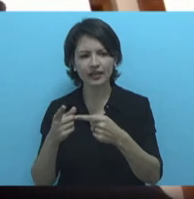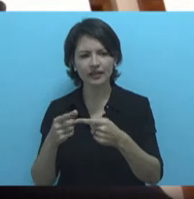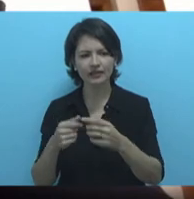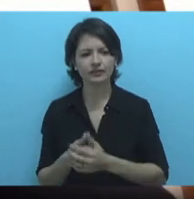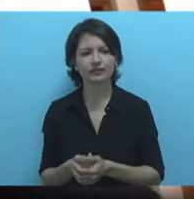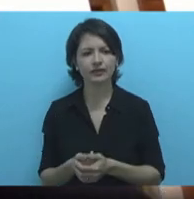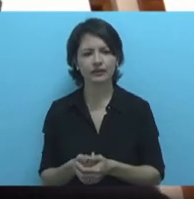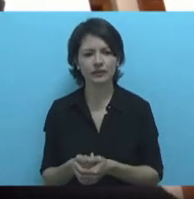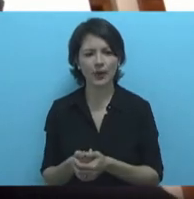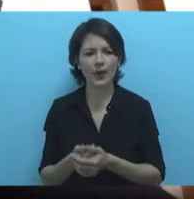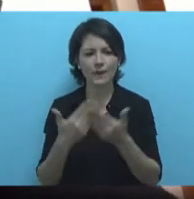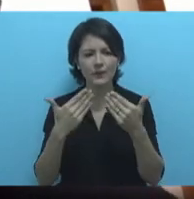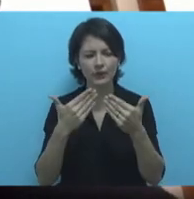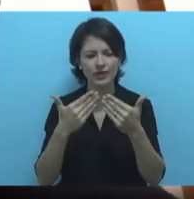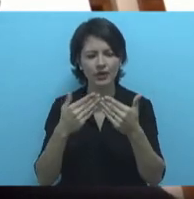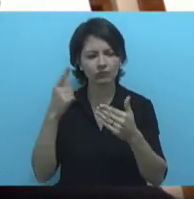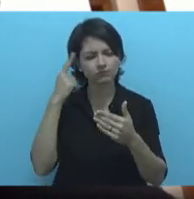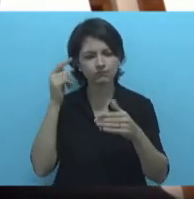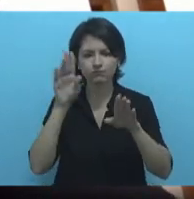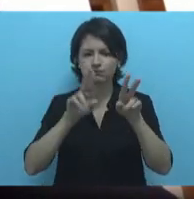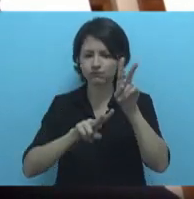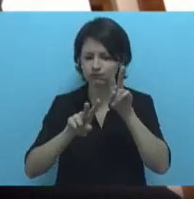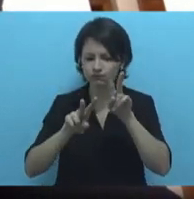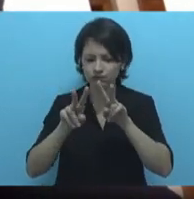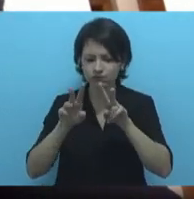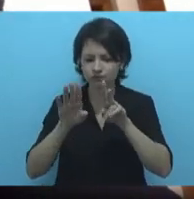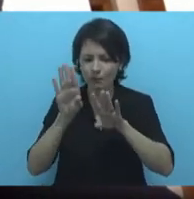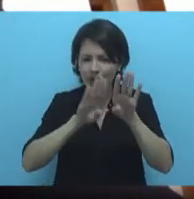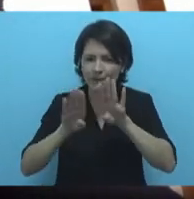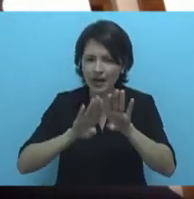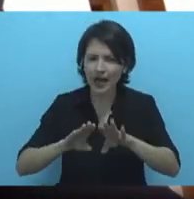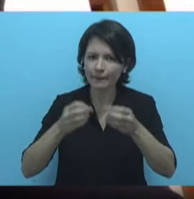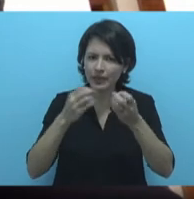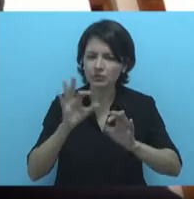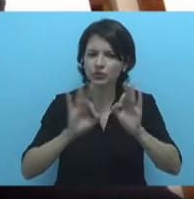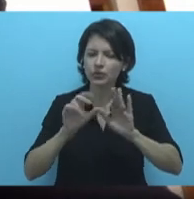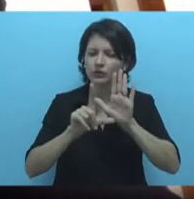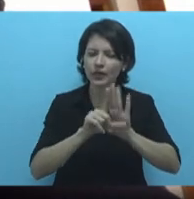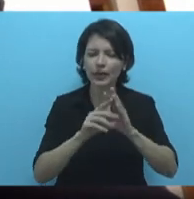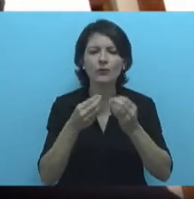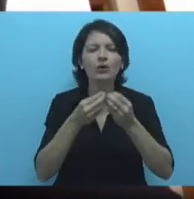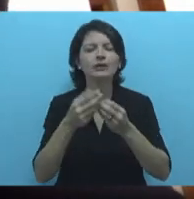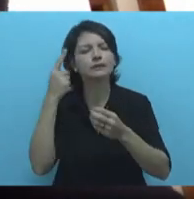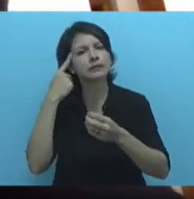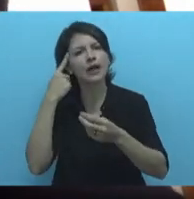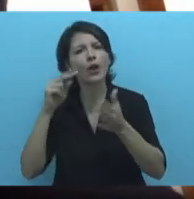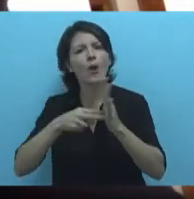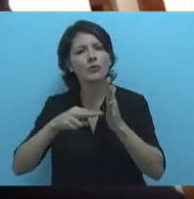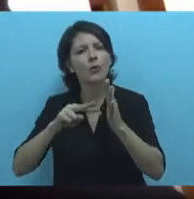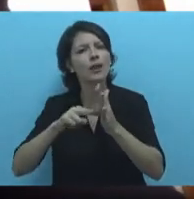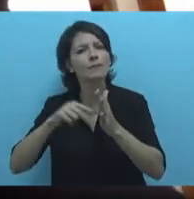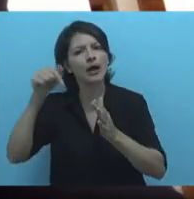pudieron ver esta problemática que aún no existe en los momentos que estamos viviendo y